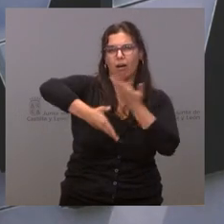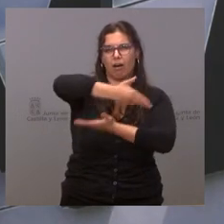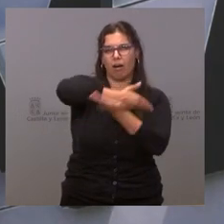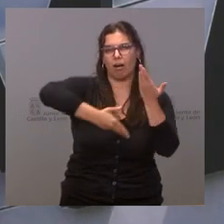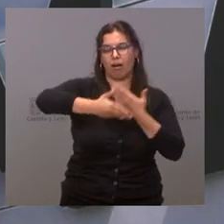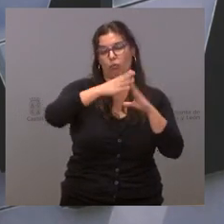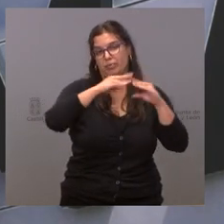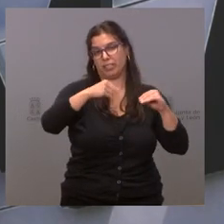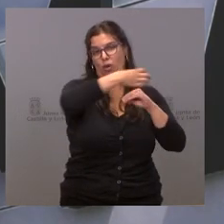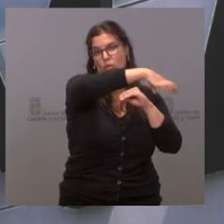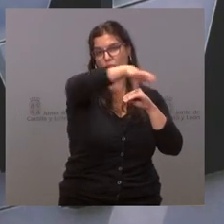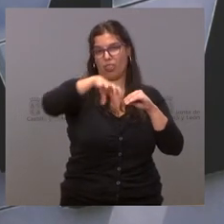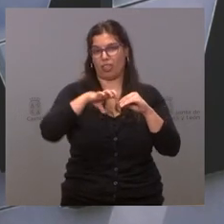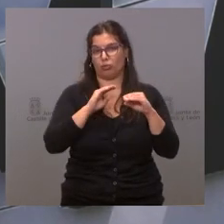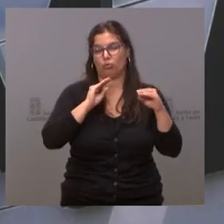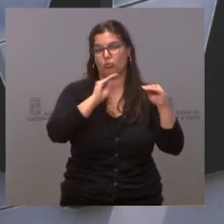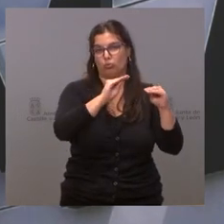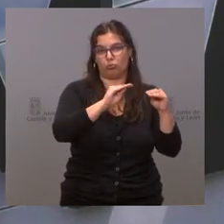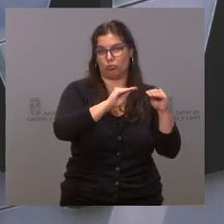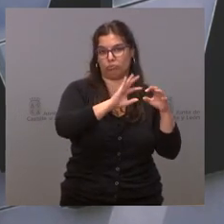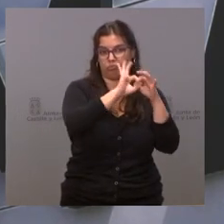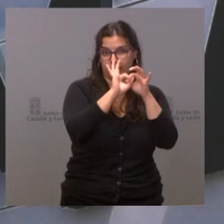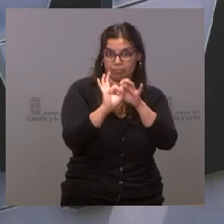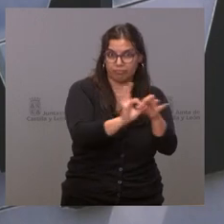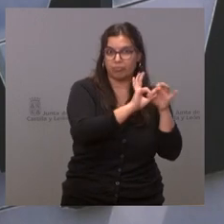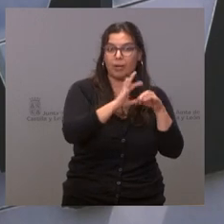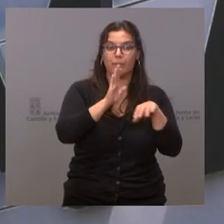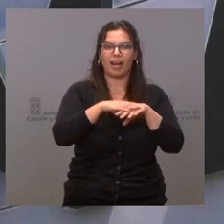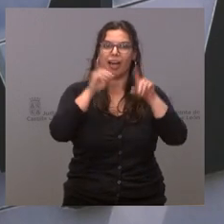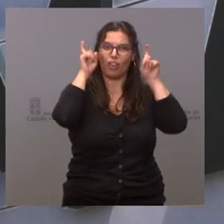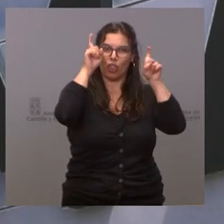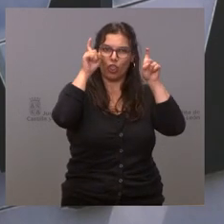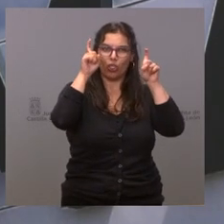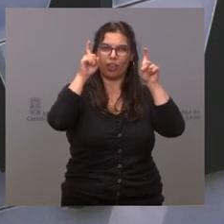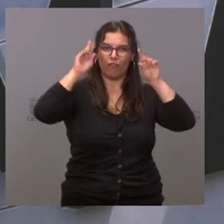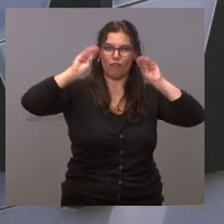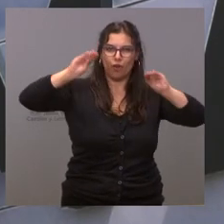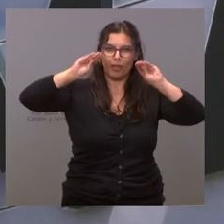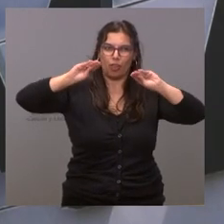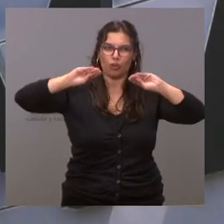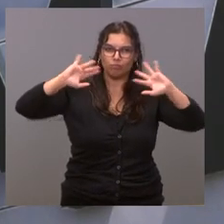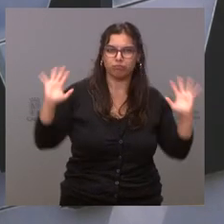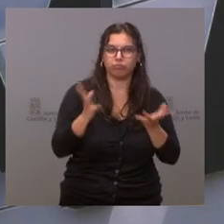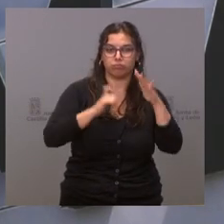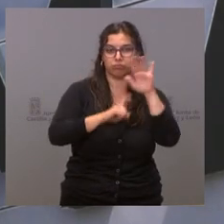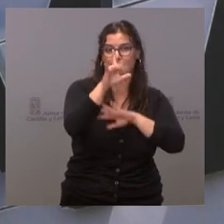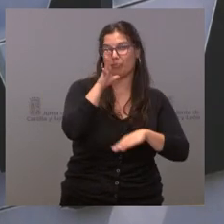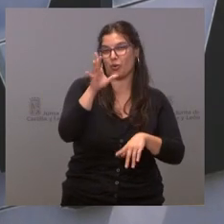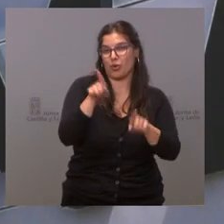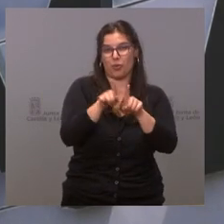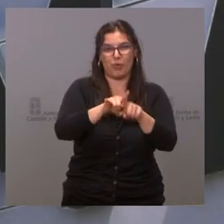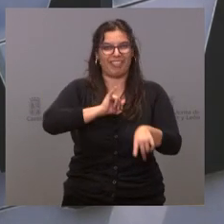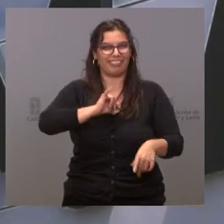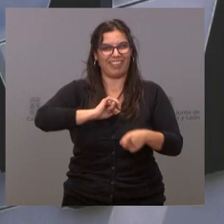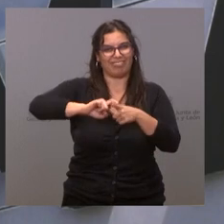centros asociados para dar un impulso a la docencia que siempre se ha caracterizado salamanca por